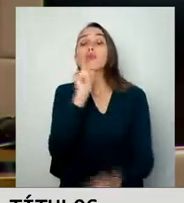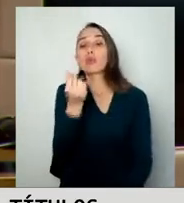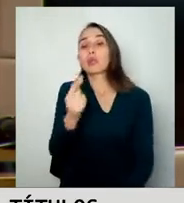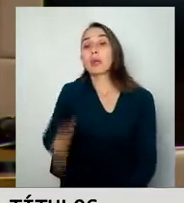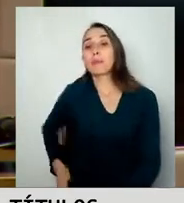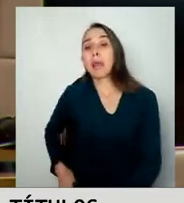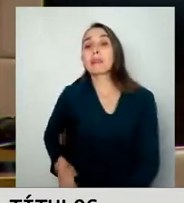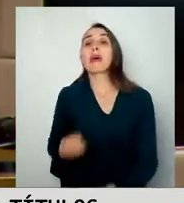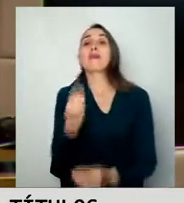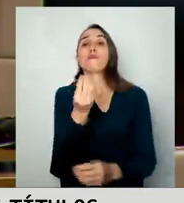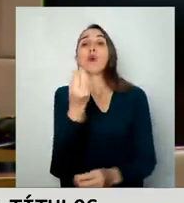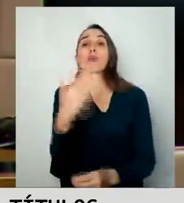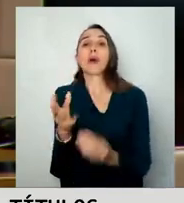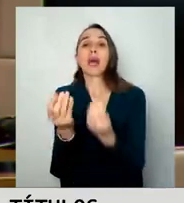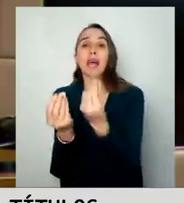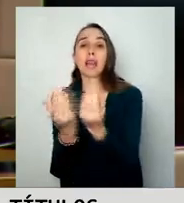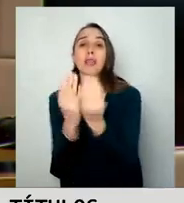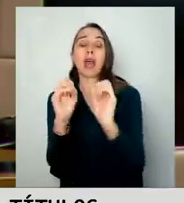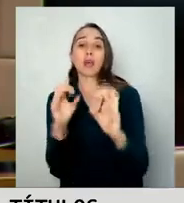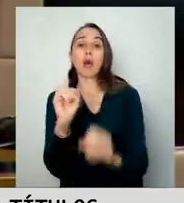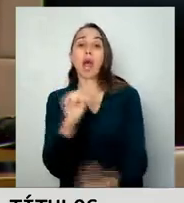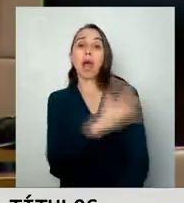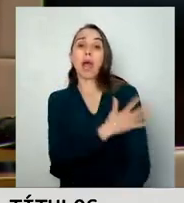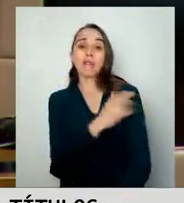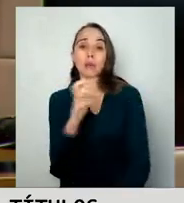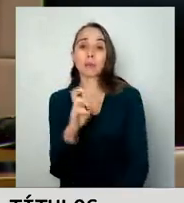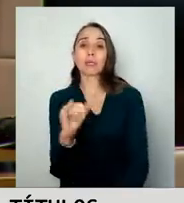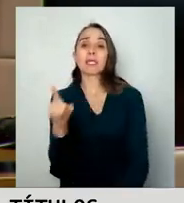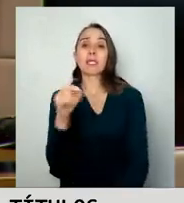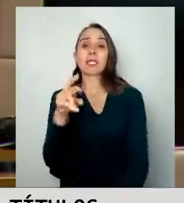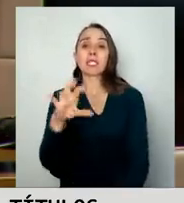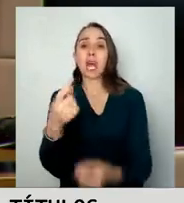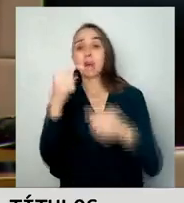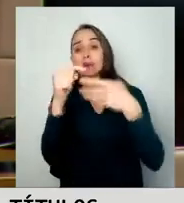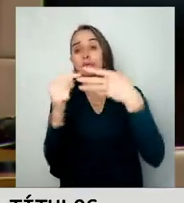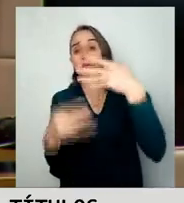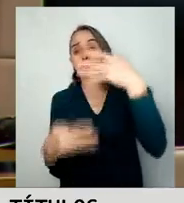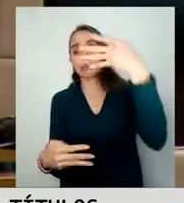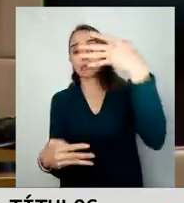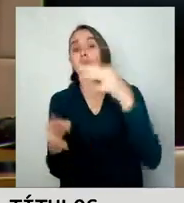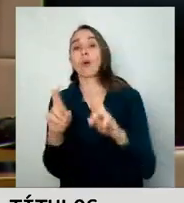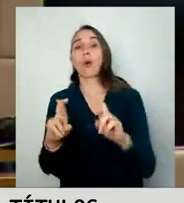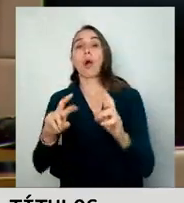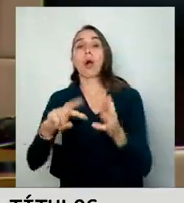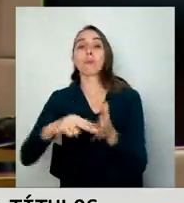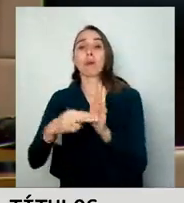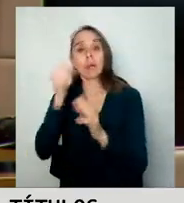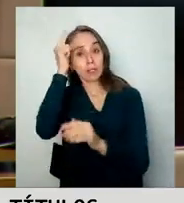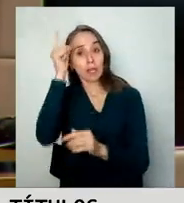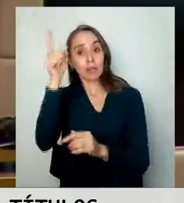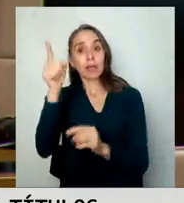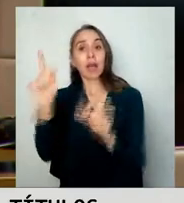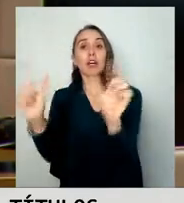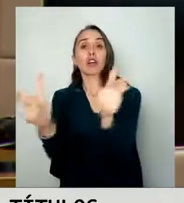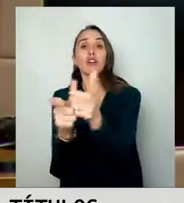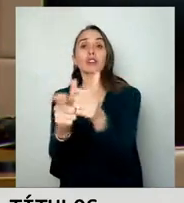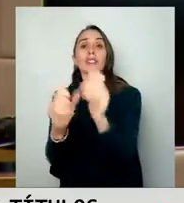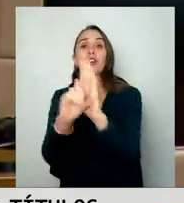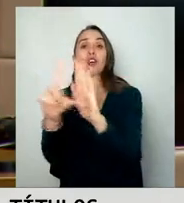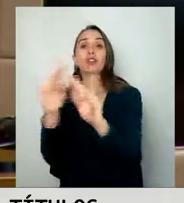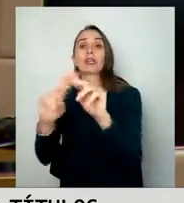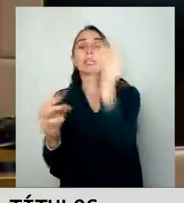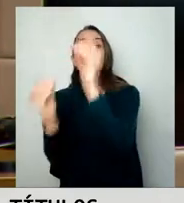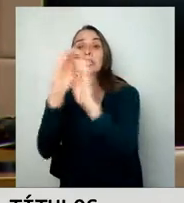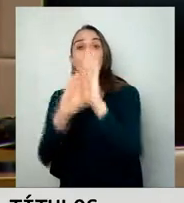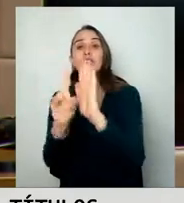es un ejemplo más pero está en la afp la isapre y muchas otras Ojalá este problema también lo entiendan allá en el consejo constitucional y no dejen todo como está